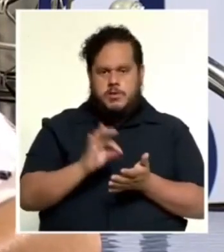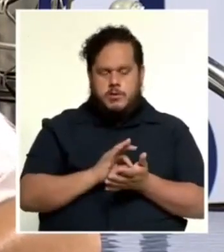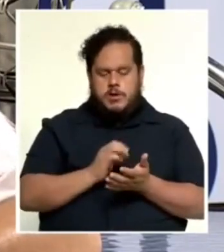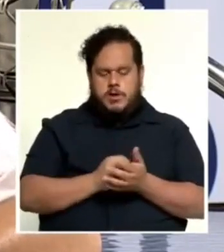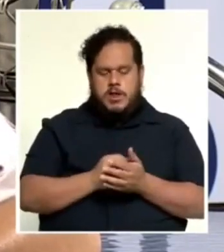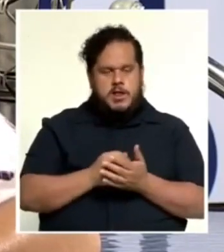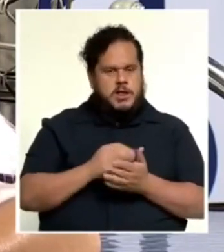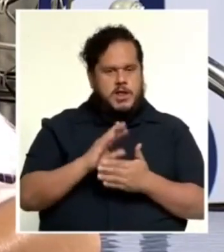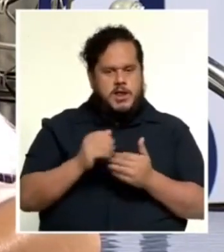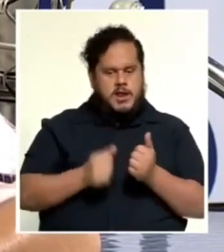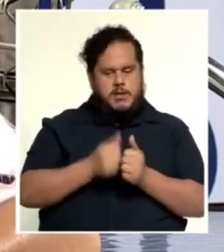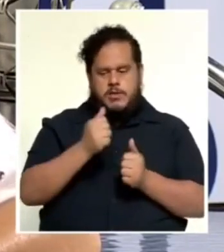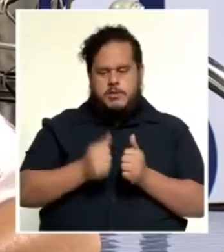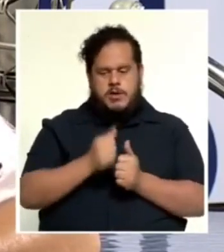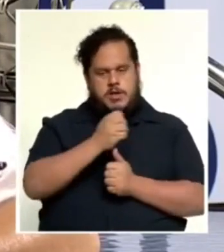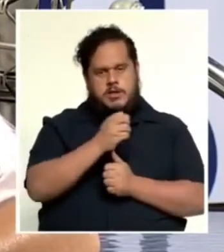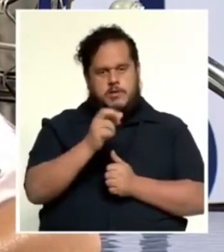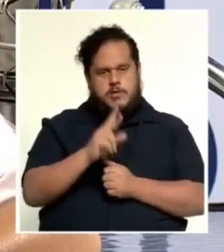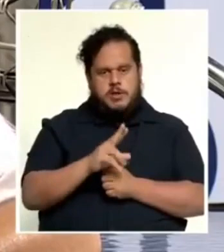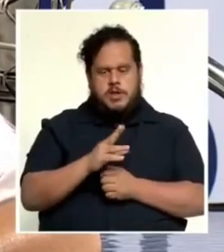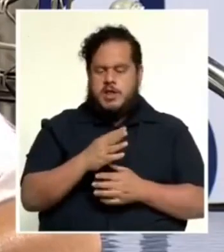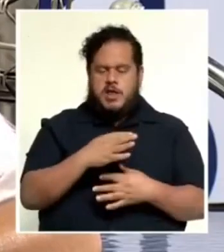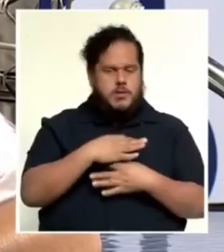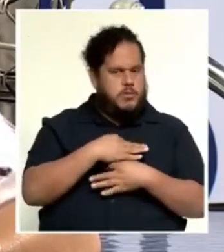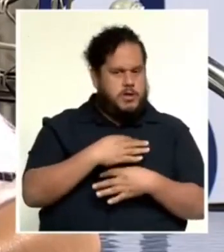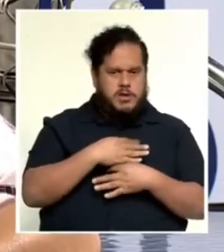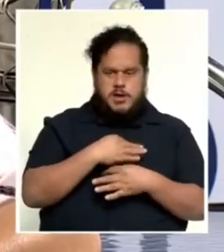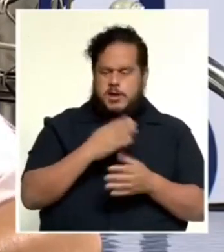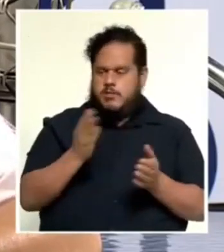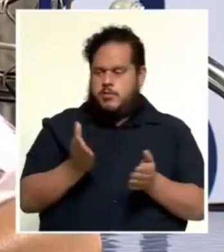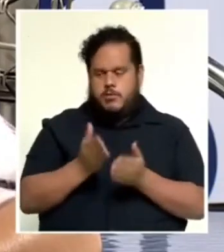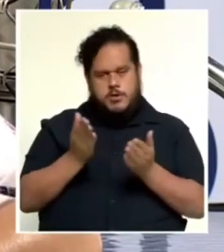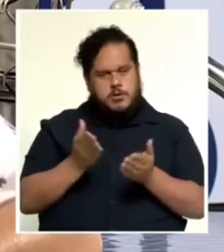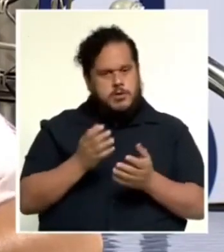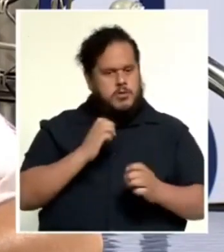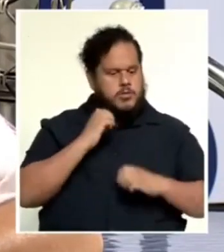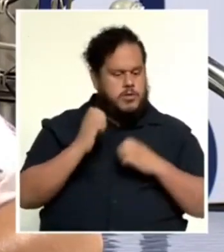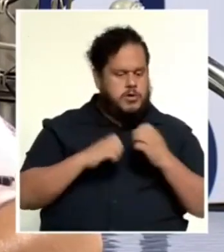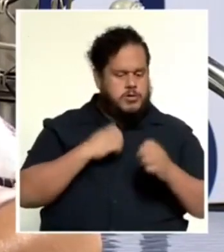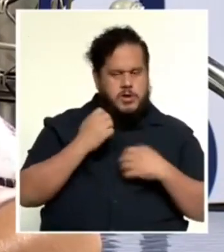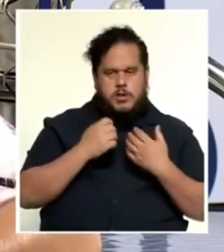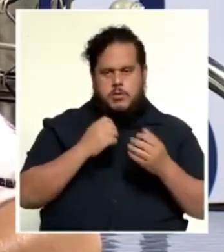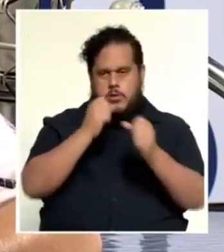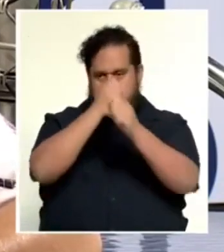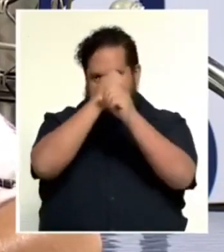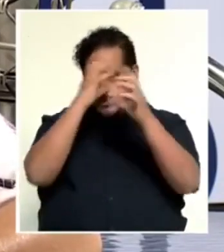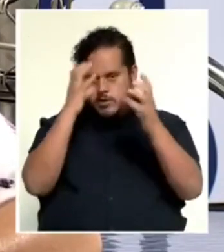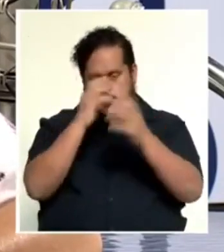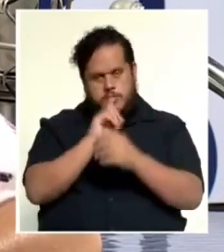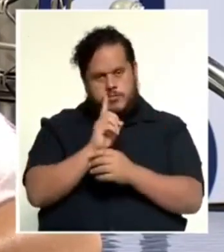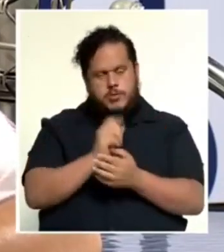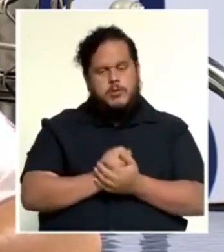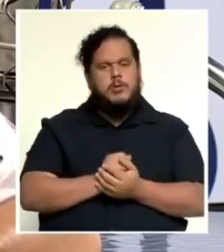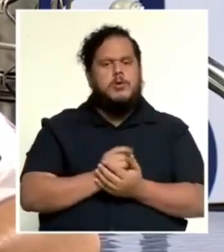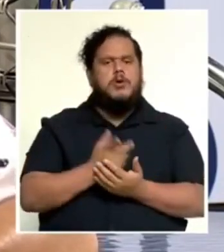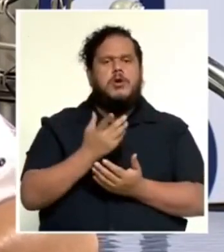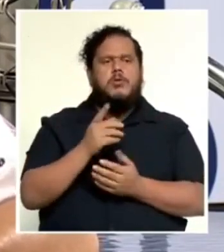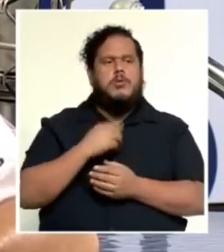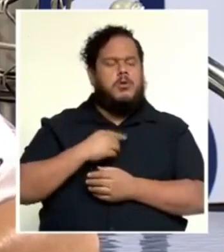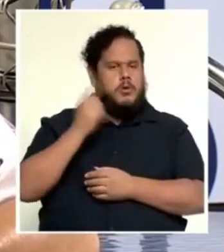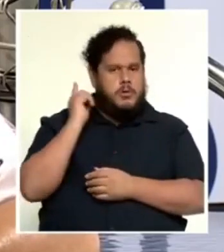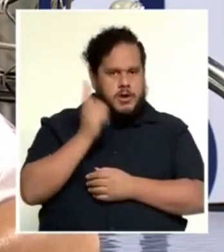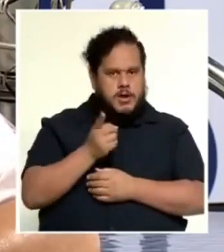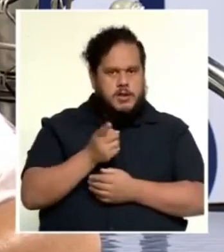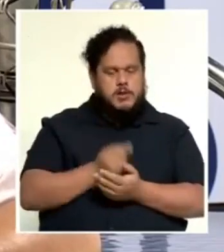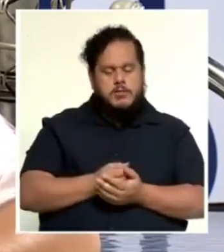inmensa mayoría de los costarricenses, ni por interés, ni por motivación, ni por entusiasmo, ni por ilusión, acaso por